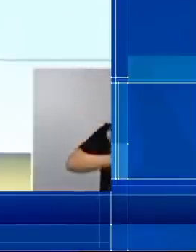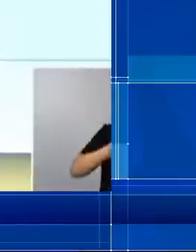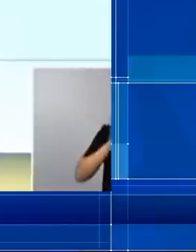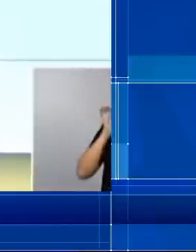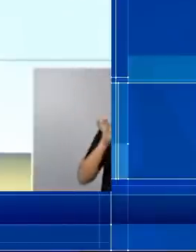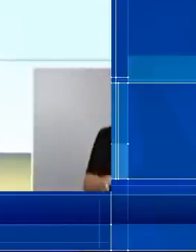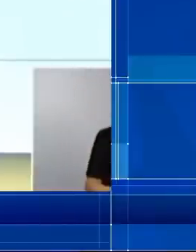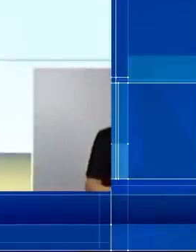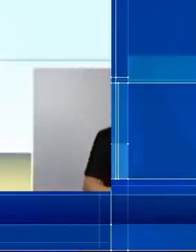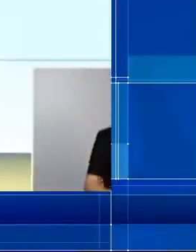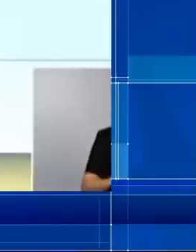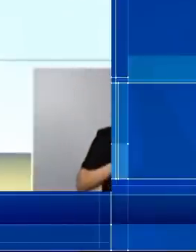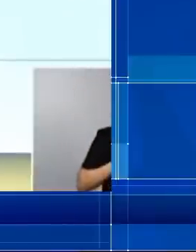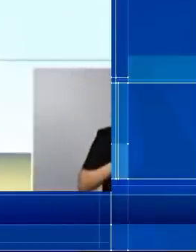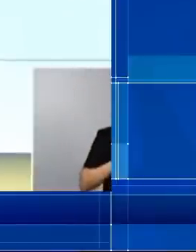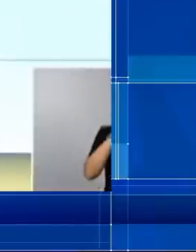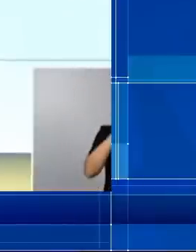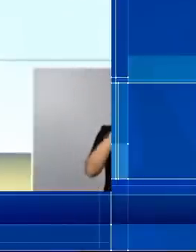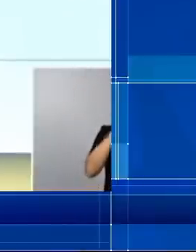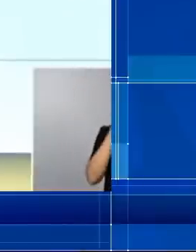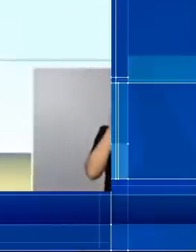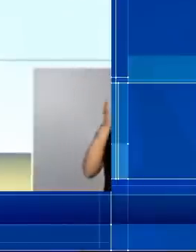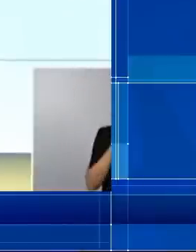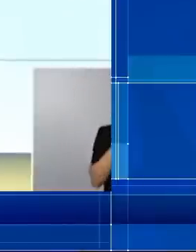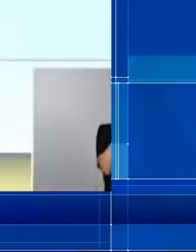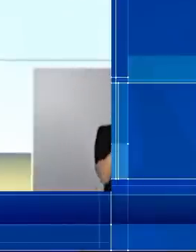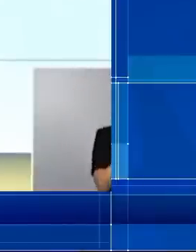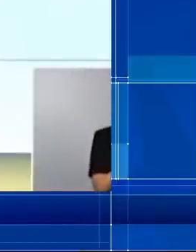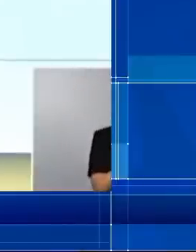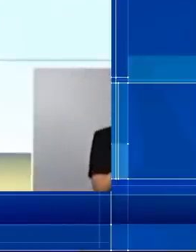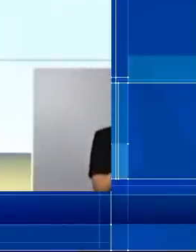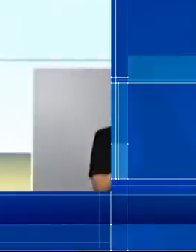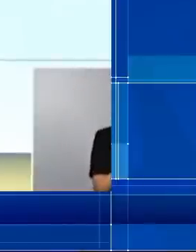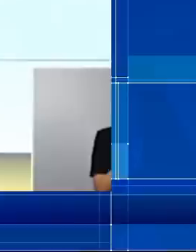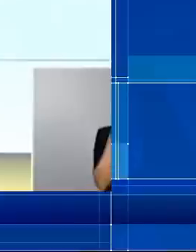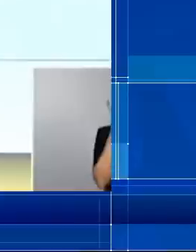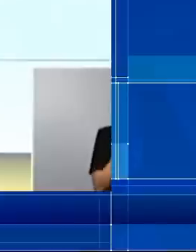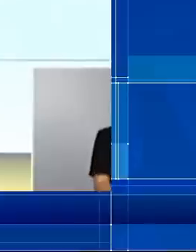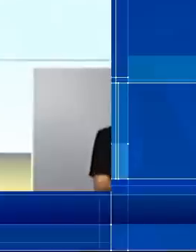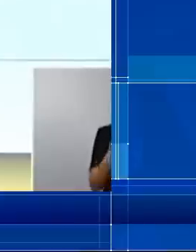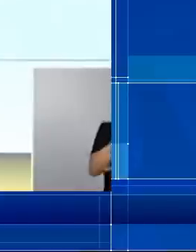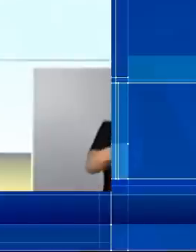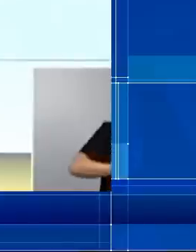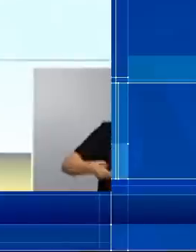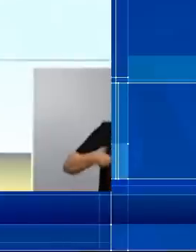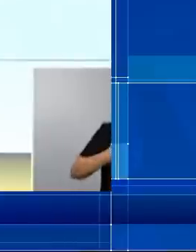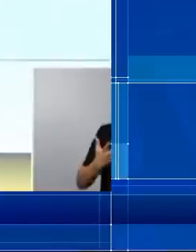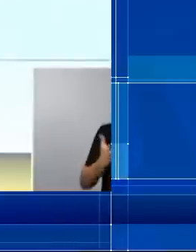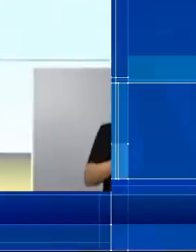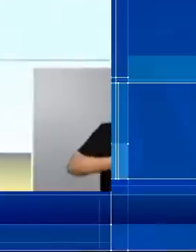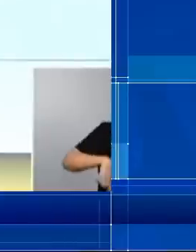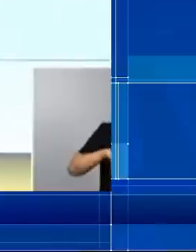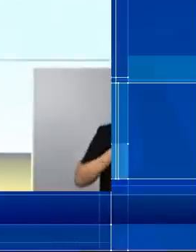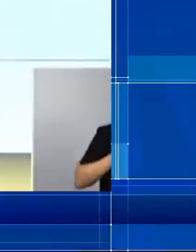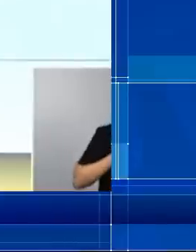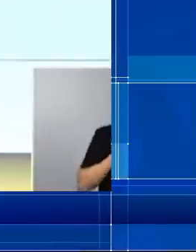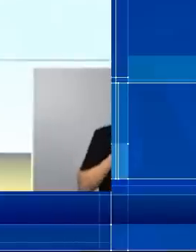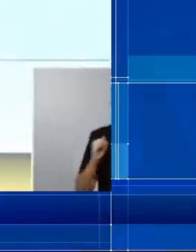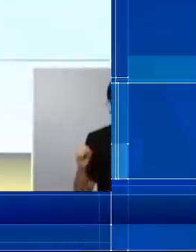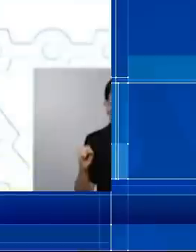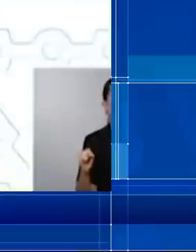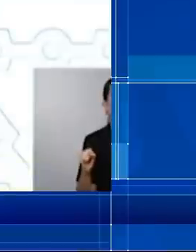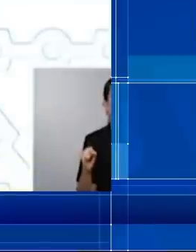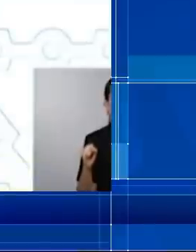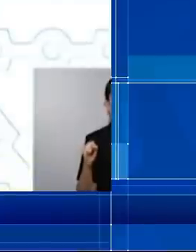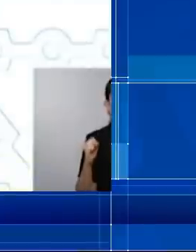nuestra factura energética y, por tanto, también contribuir entre todos a reducir nuestra dependencia del agresor, en este caso de